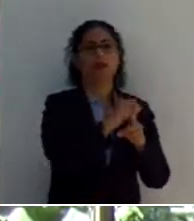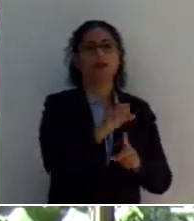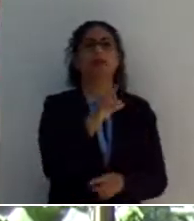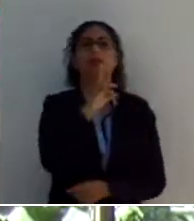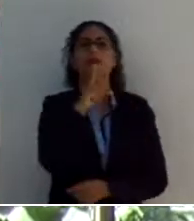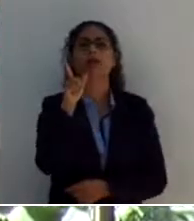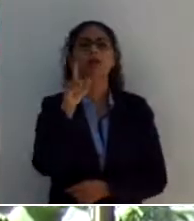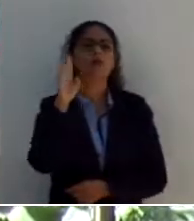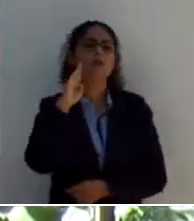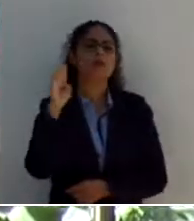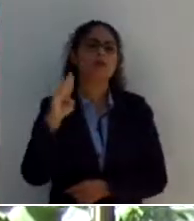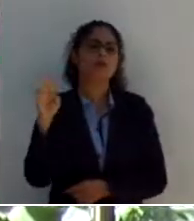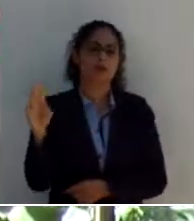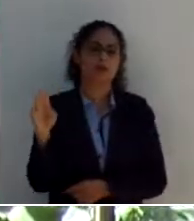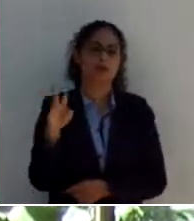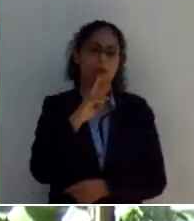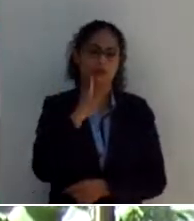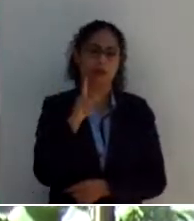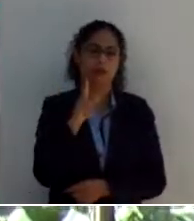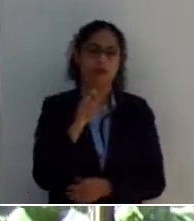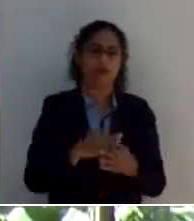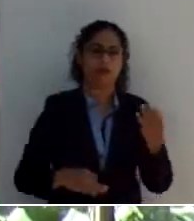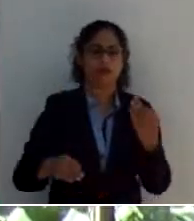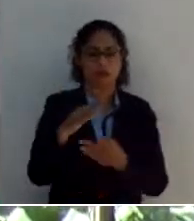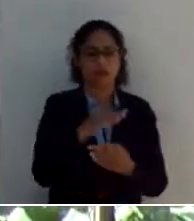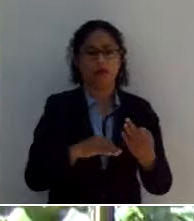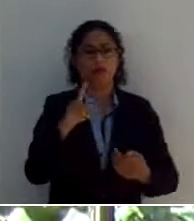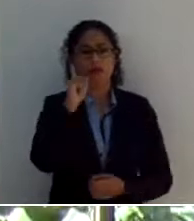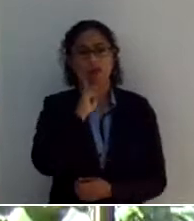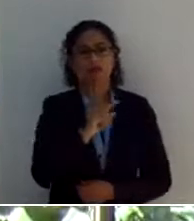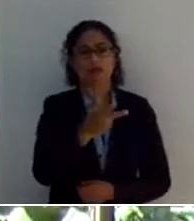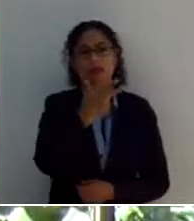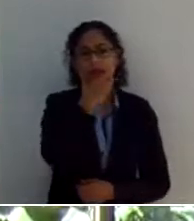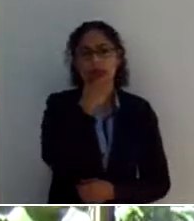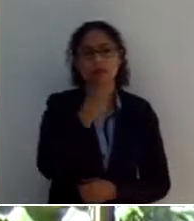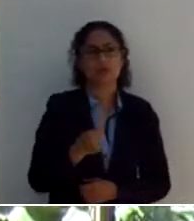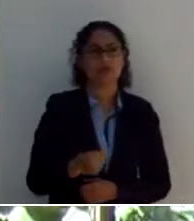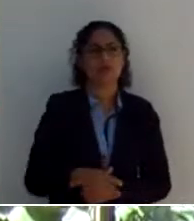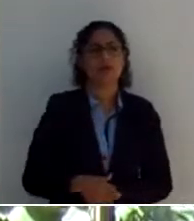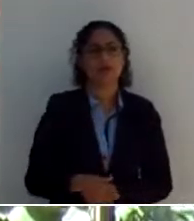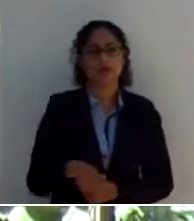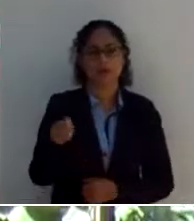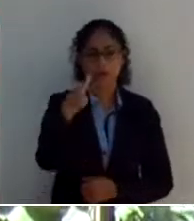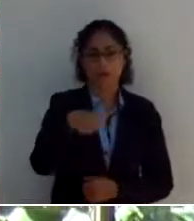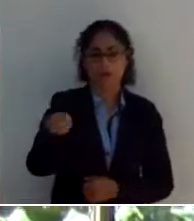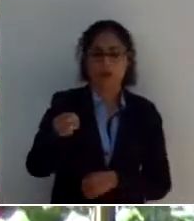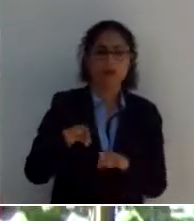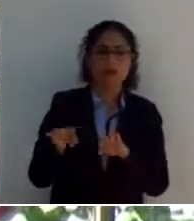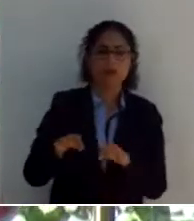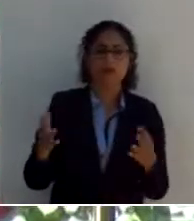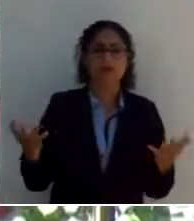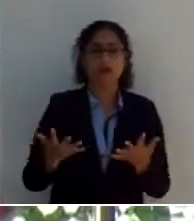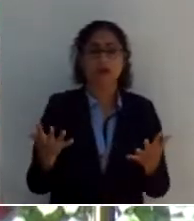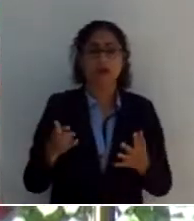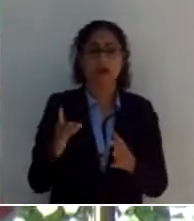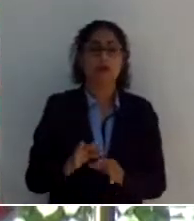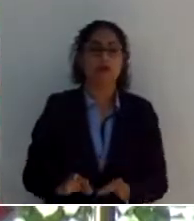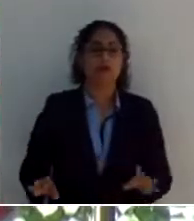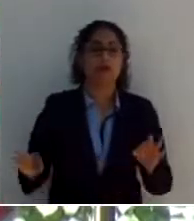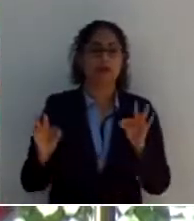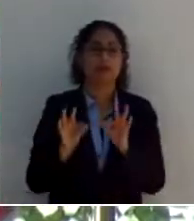mejor Michoacán para todas y todos. La tarea que ustedes realizan es